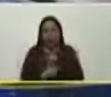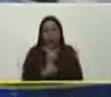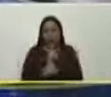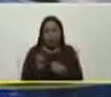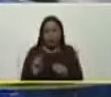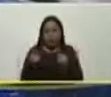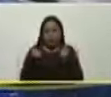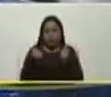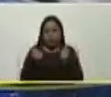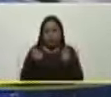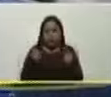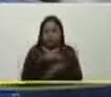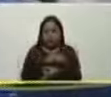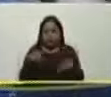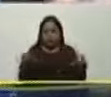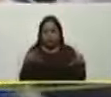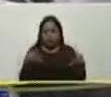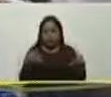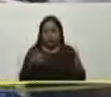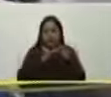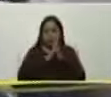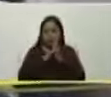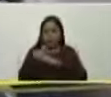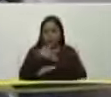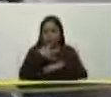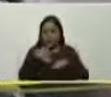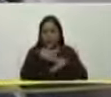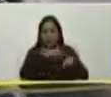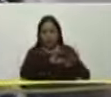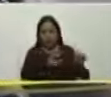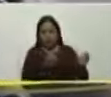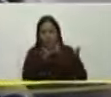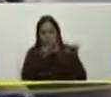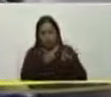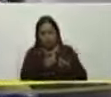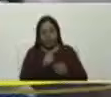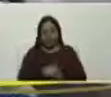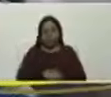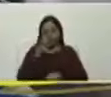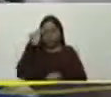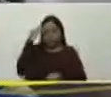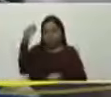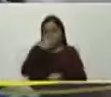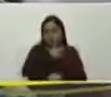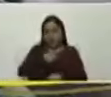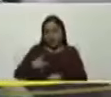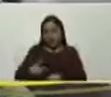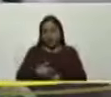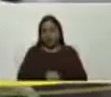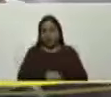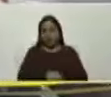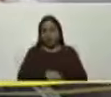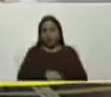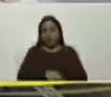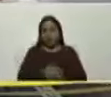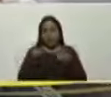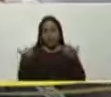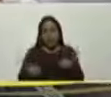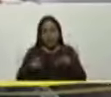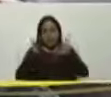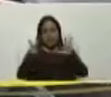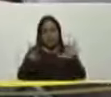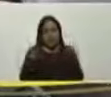rápido y con calidad, ministra Yelitze. Saludo, presidente, sí. Como usted nos indicó, nosotros en este momento tenemos 7 escuelas